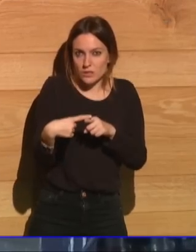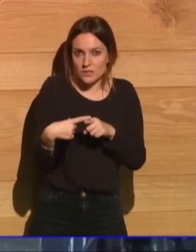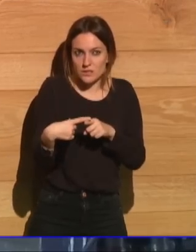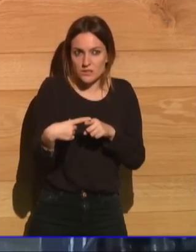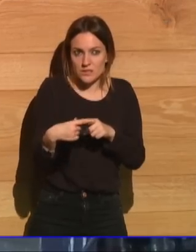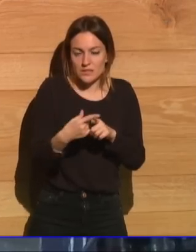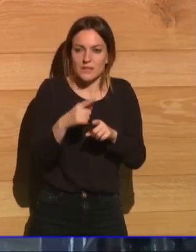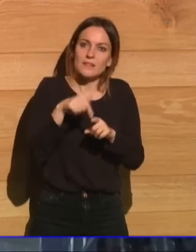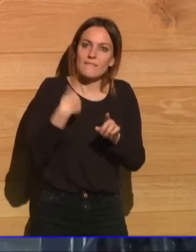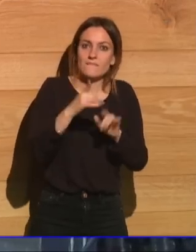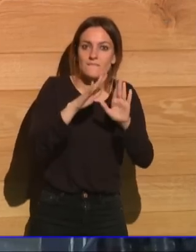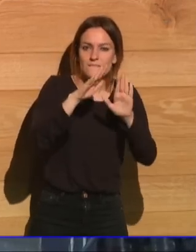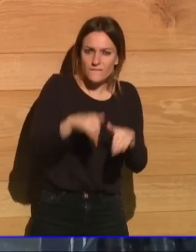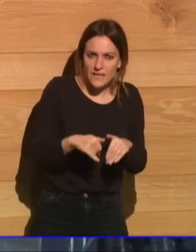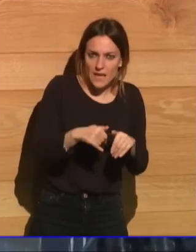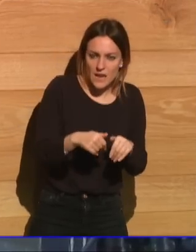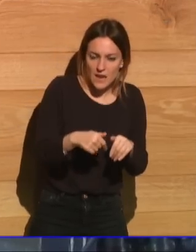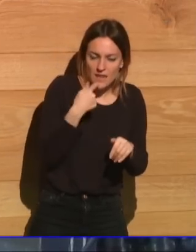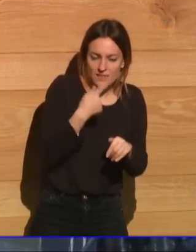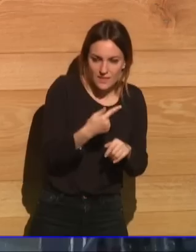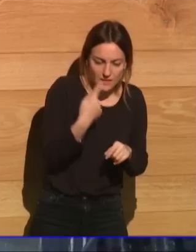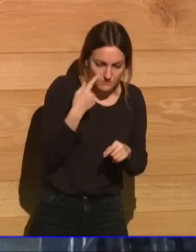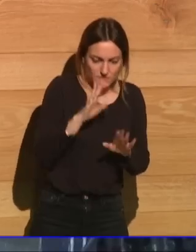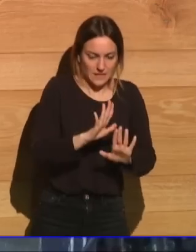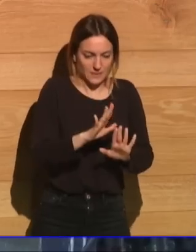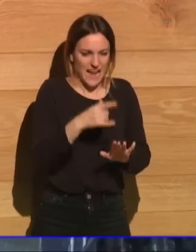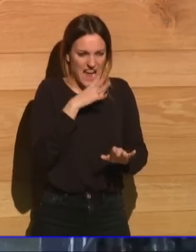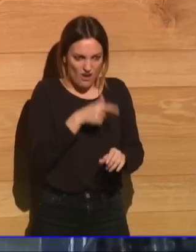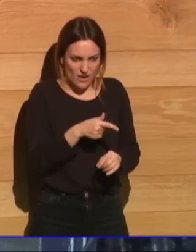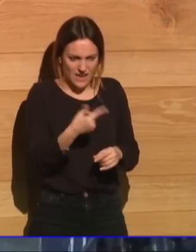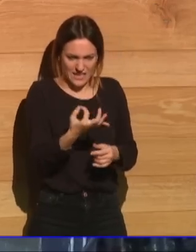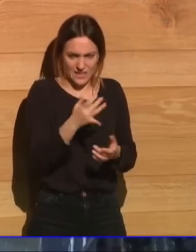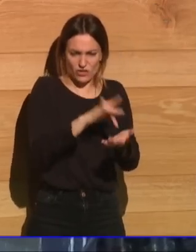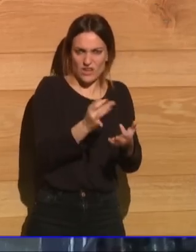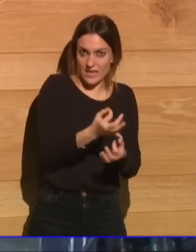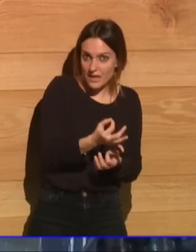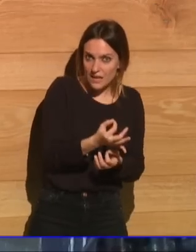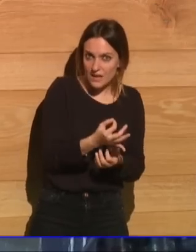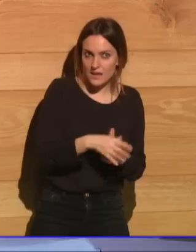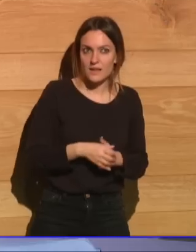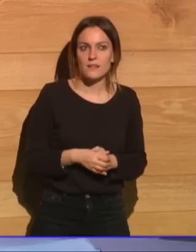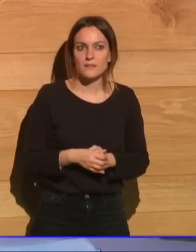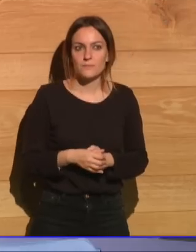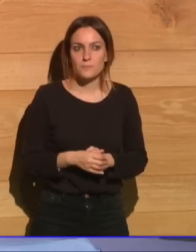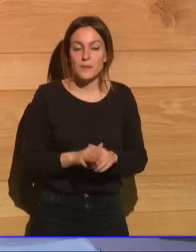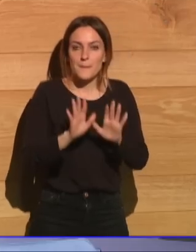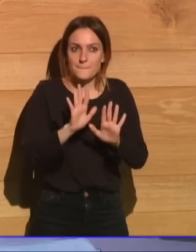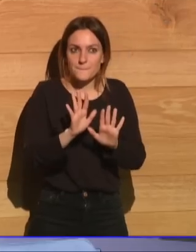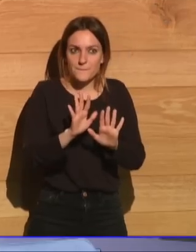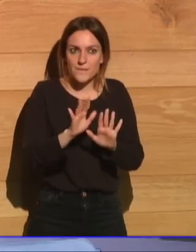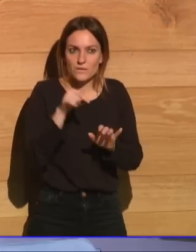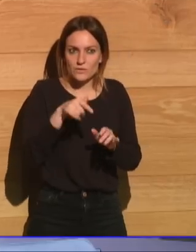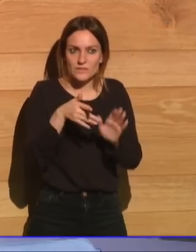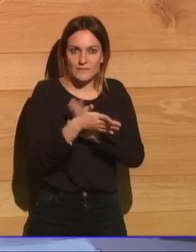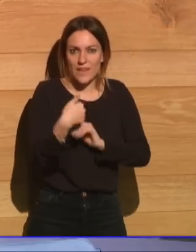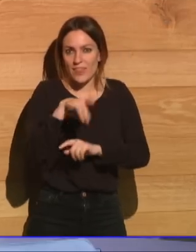placer, el llegar al final y decir, espera un momento, que ahora va a pasar qué, que es lo que pasaba en los... Pero Dickens. paradójicamente es más